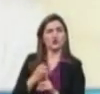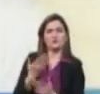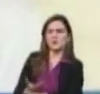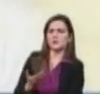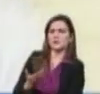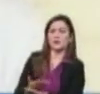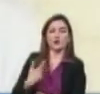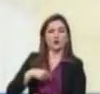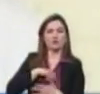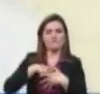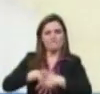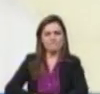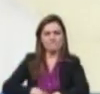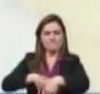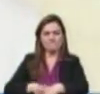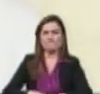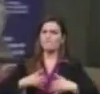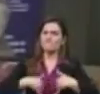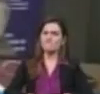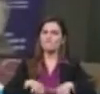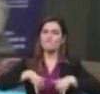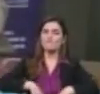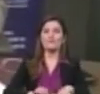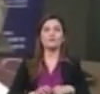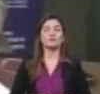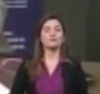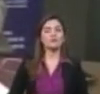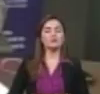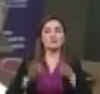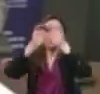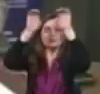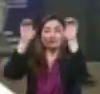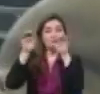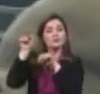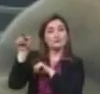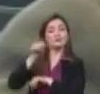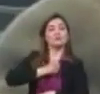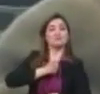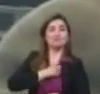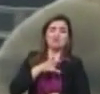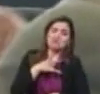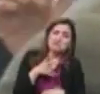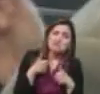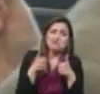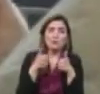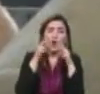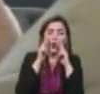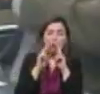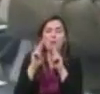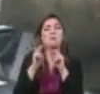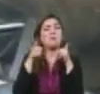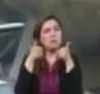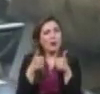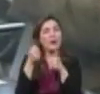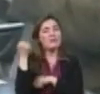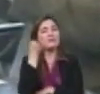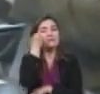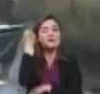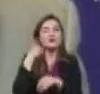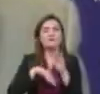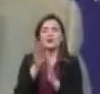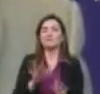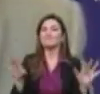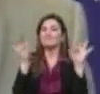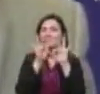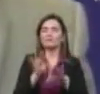jamás abandonamos las calles y plazas del país. Del lado de los empleadores están también satisfechos. Reconocen que esta vez el derecho